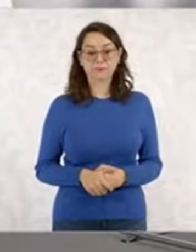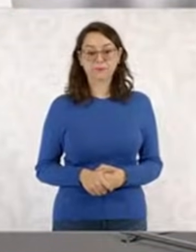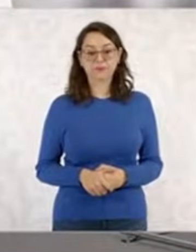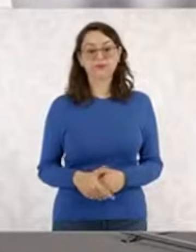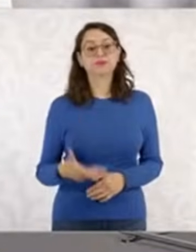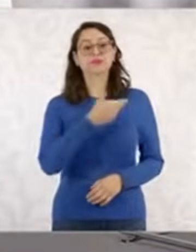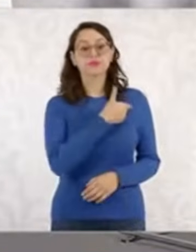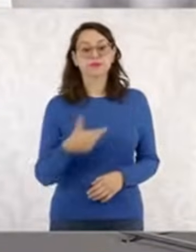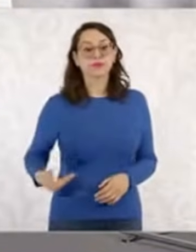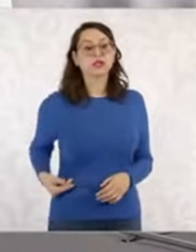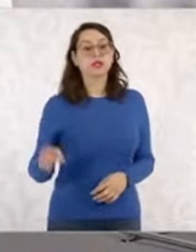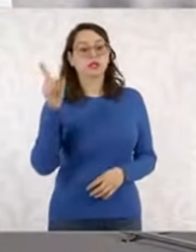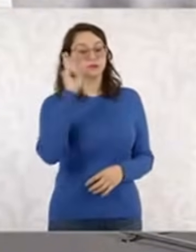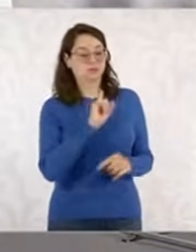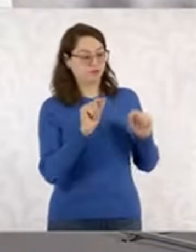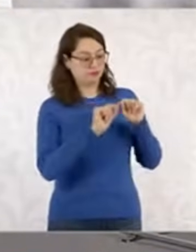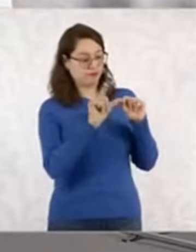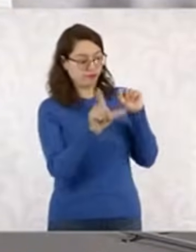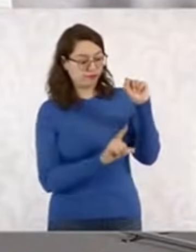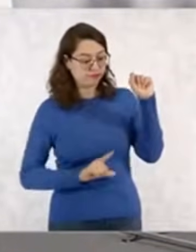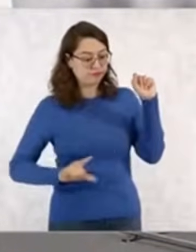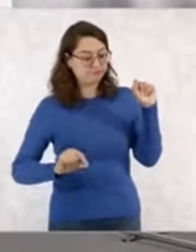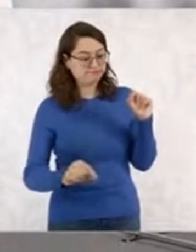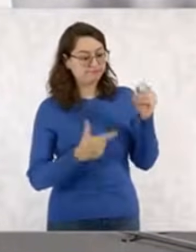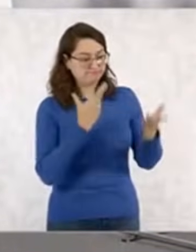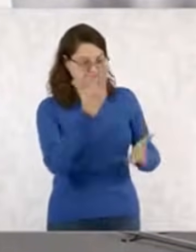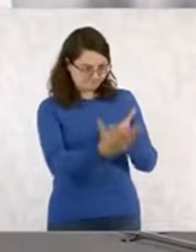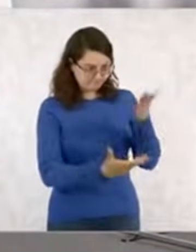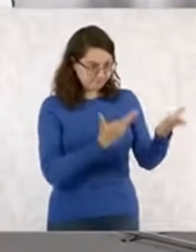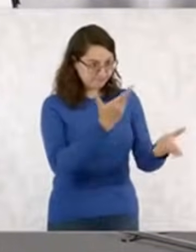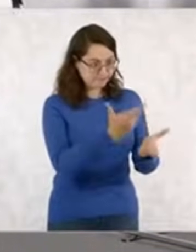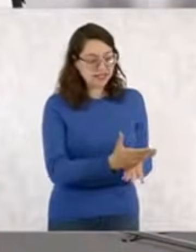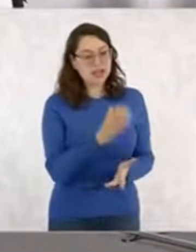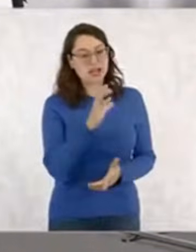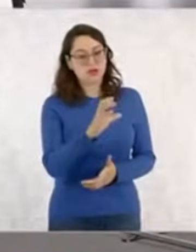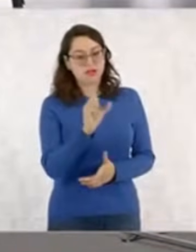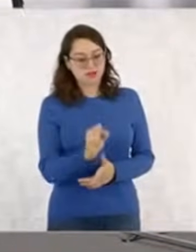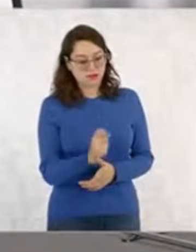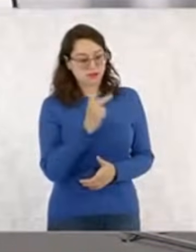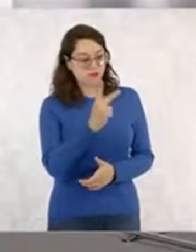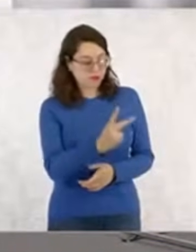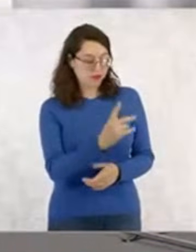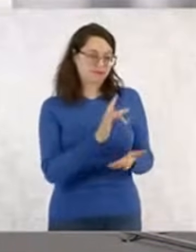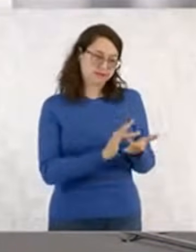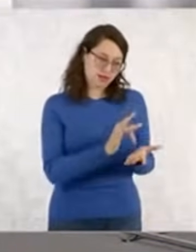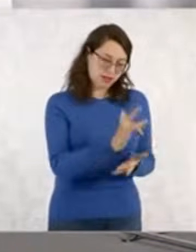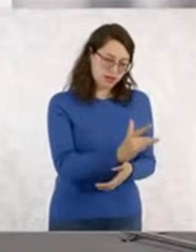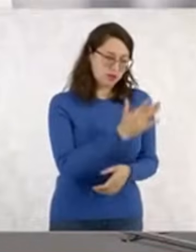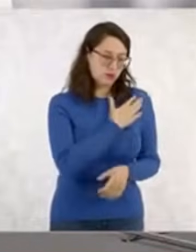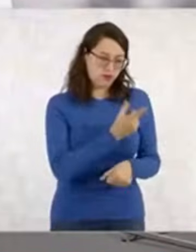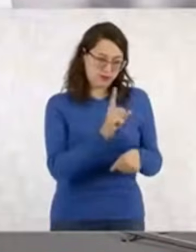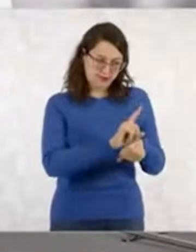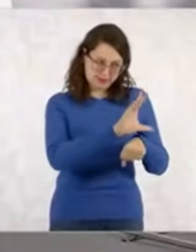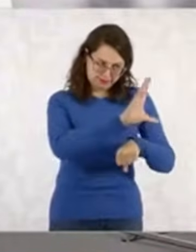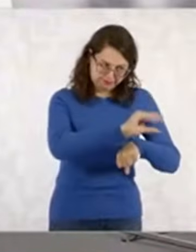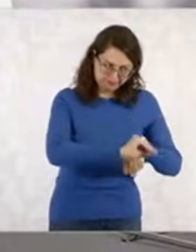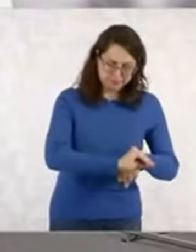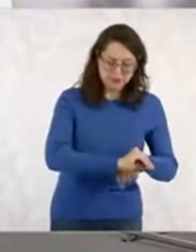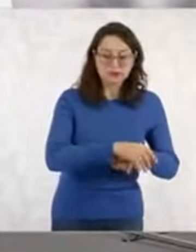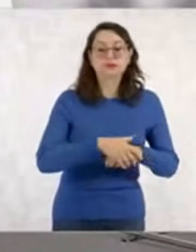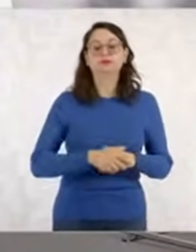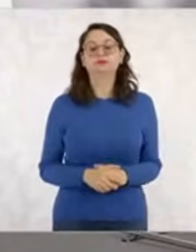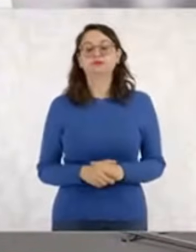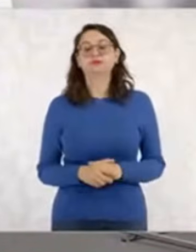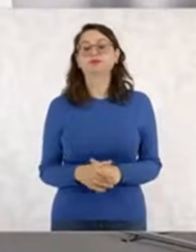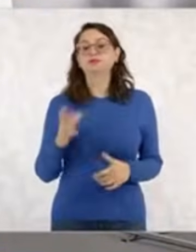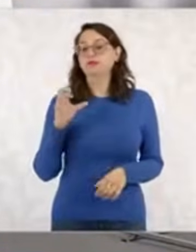Distinguida Presidenta de la República, Claudia Sheinbaum Pardo, muchas gracias, muy buenos días, con su permiso. Al titular de la